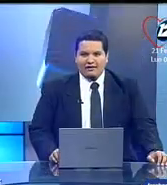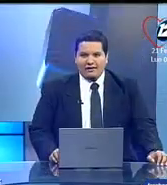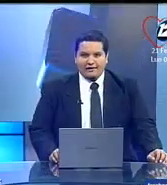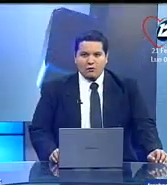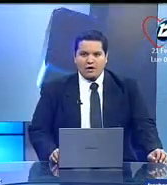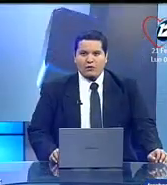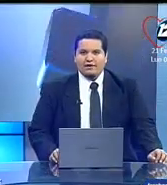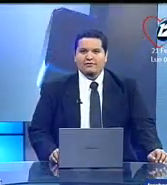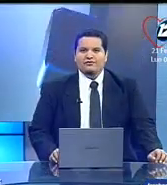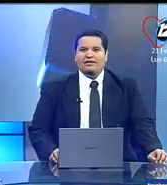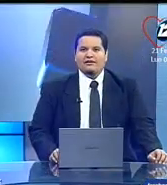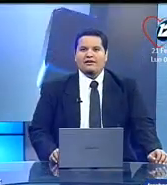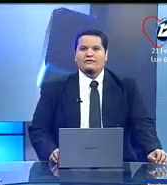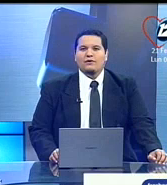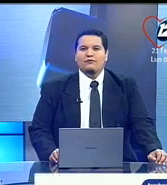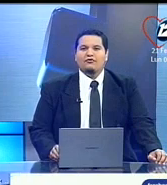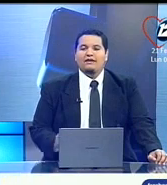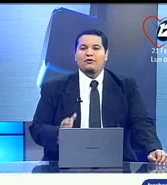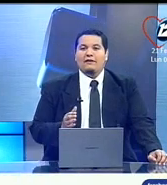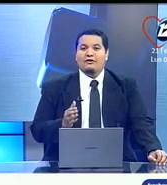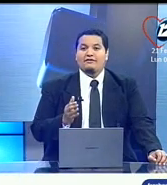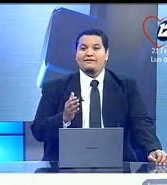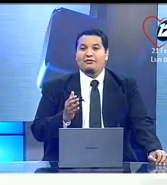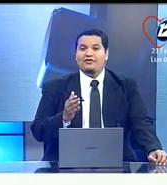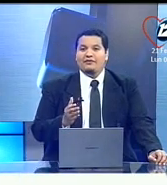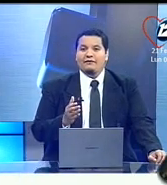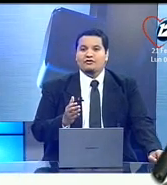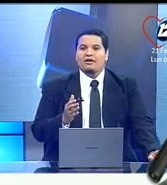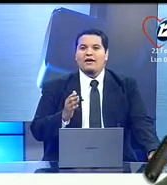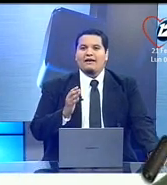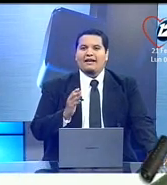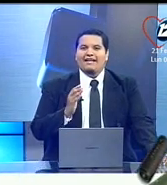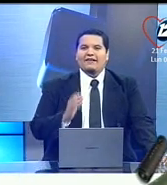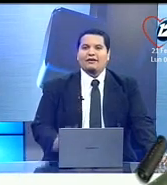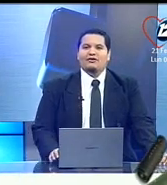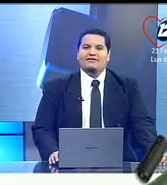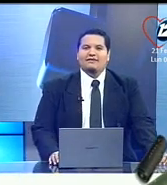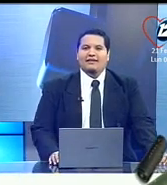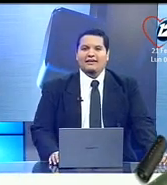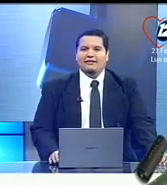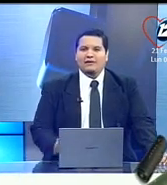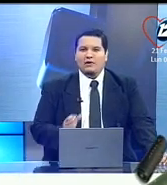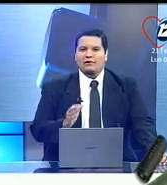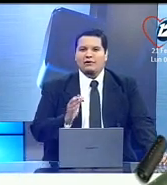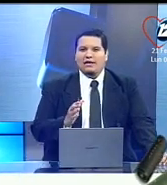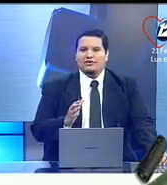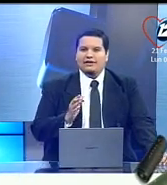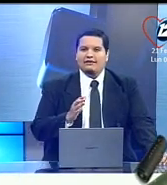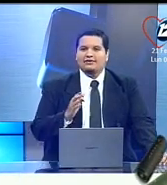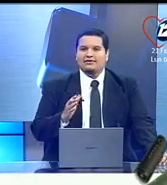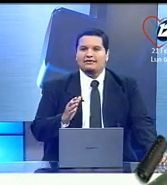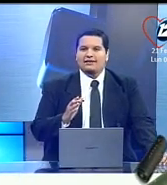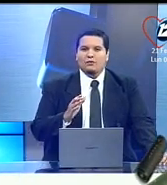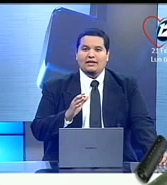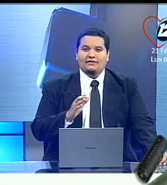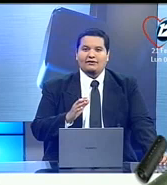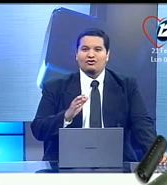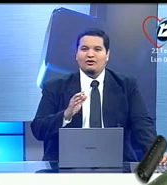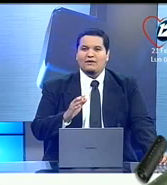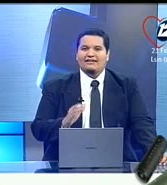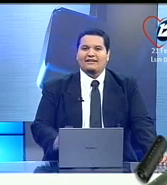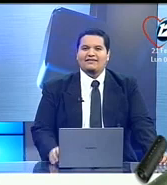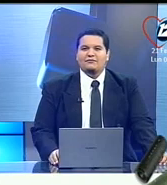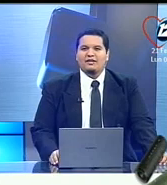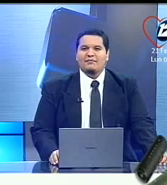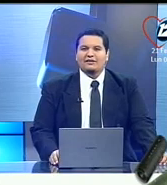Déjeme contarle que Huawei anuncia 3 nuevos e innovadores dispositivos. La línea de relojes inteligente Huawei Watch GT3 de 42